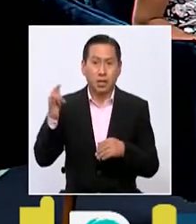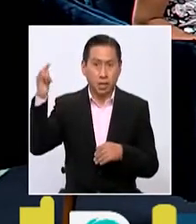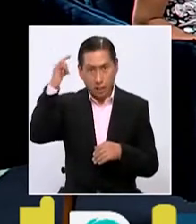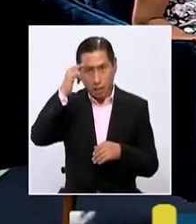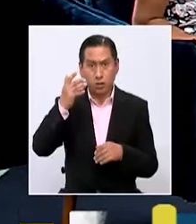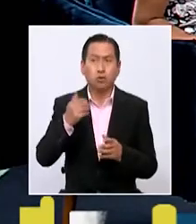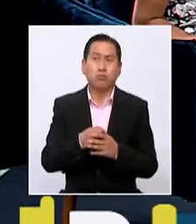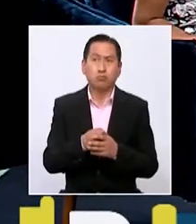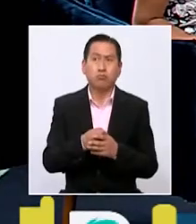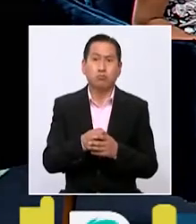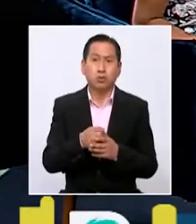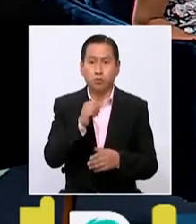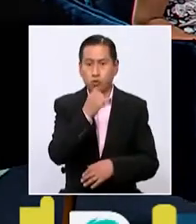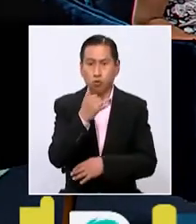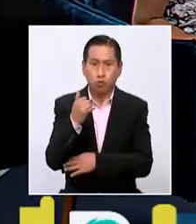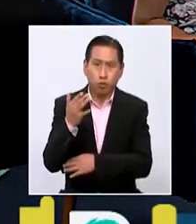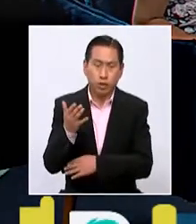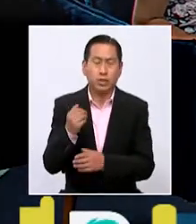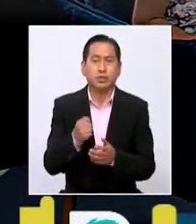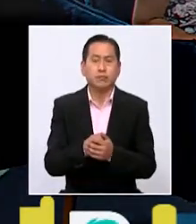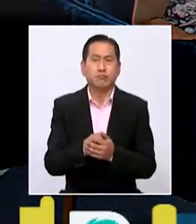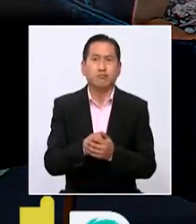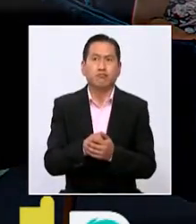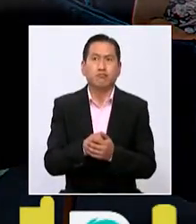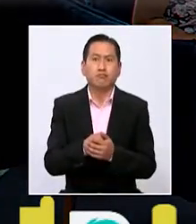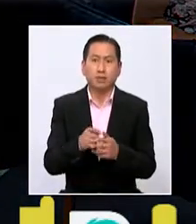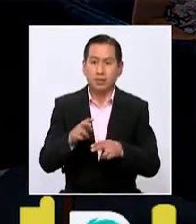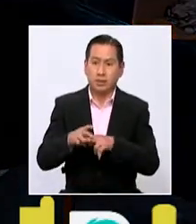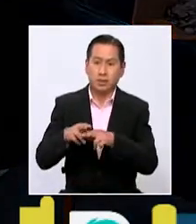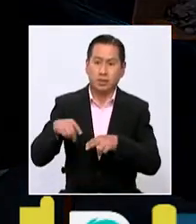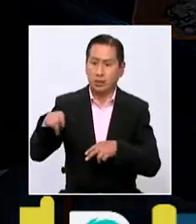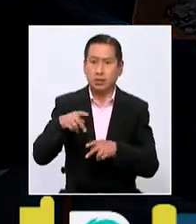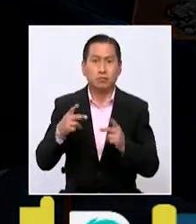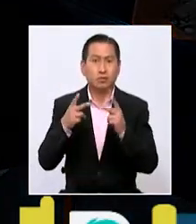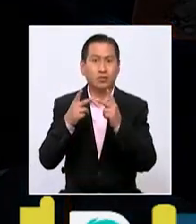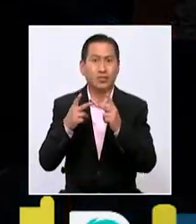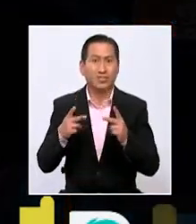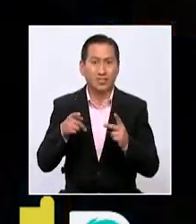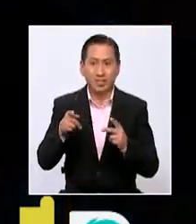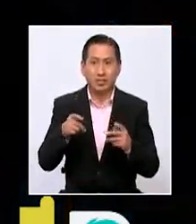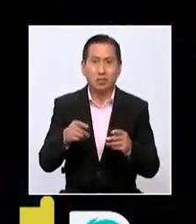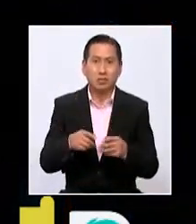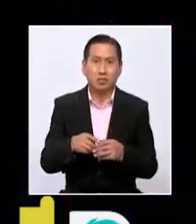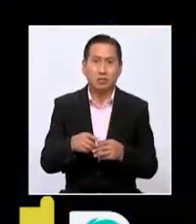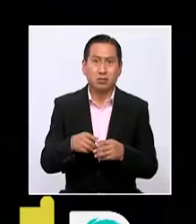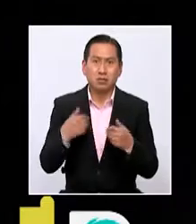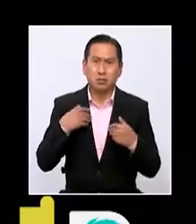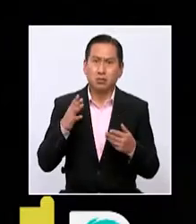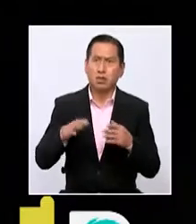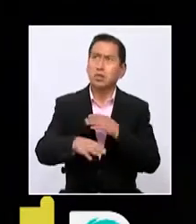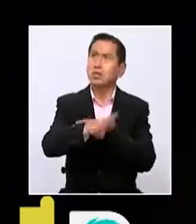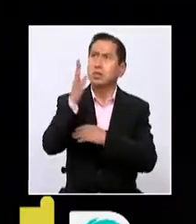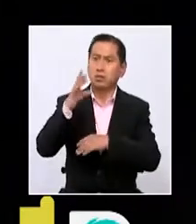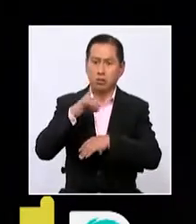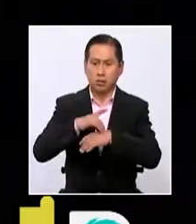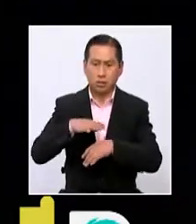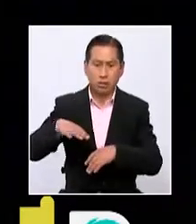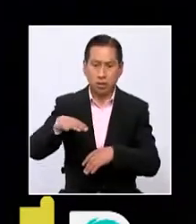Alto, Yungas, el Salar de Uyuni, donde se confunde el cielo con la